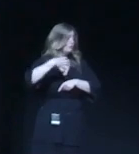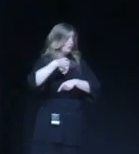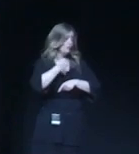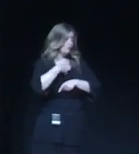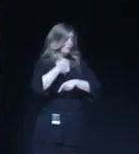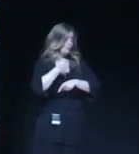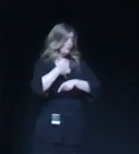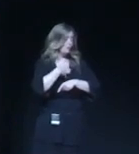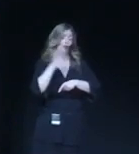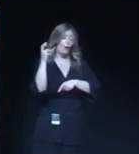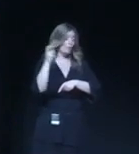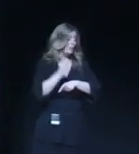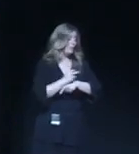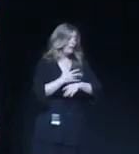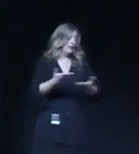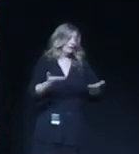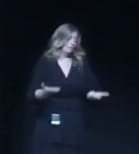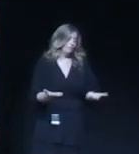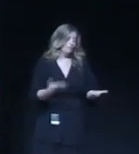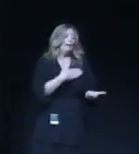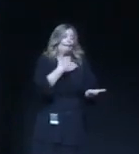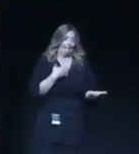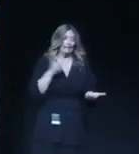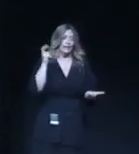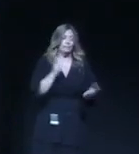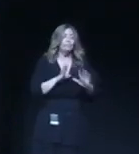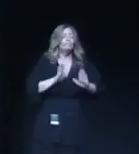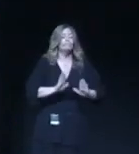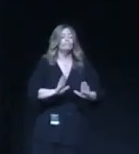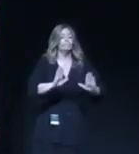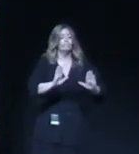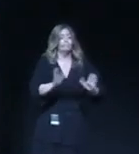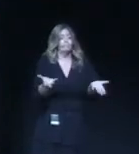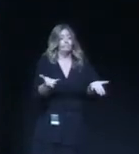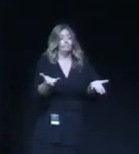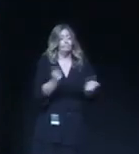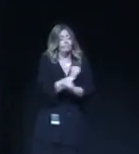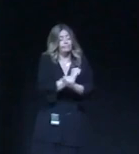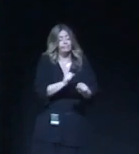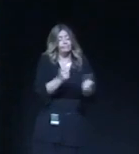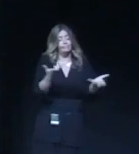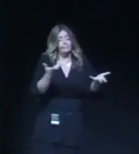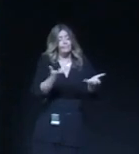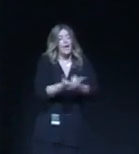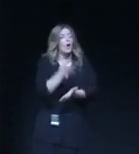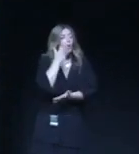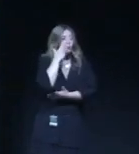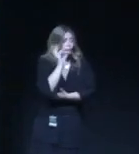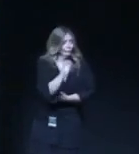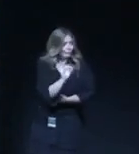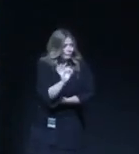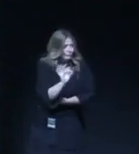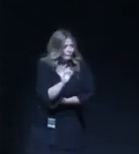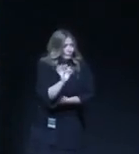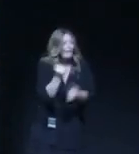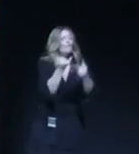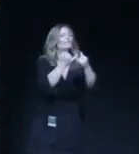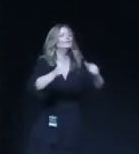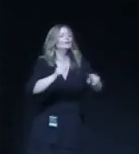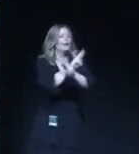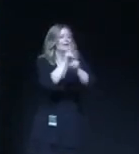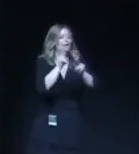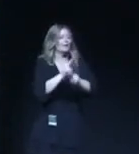Lo dicho, Estibaliz Urresola quería estar hoy aquí, pero no ha podido ser, está, ojo, en el Festival Internacional